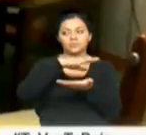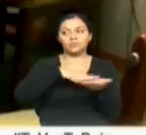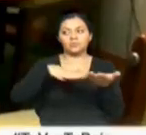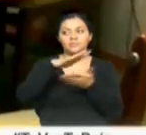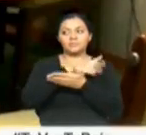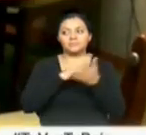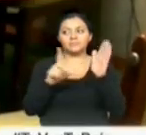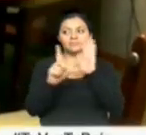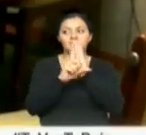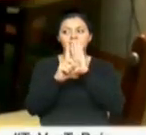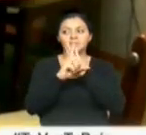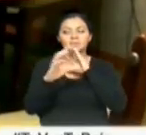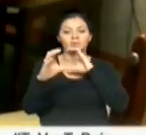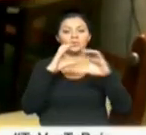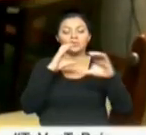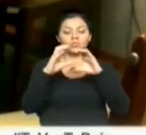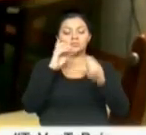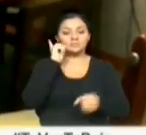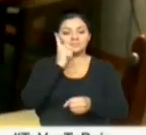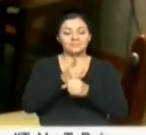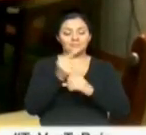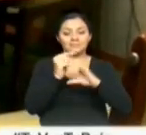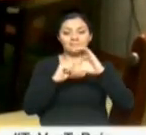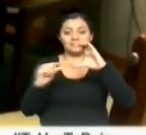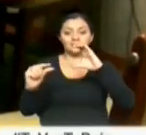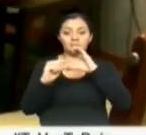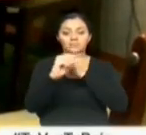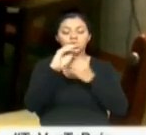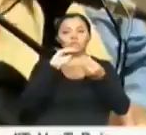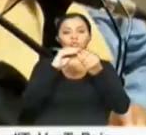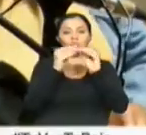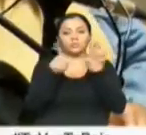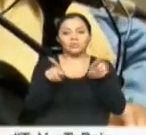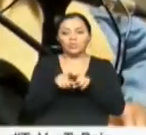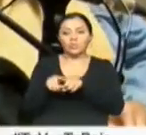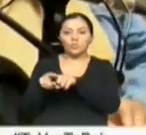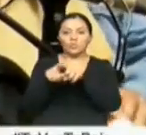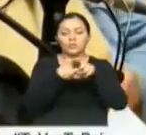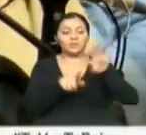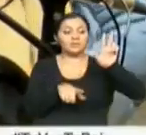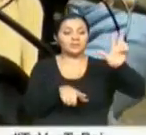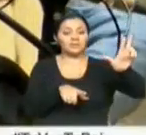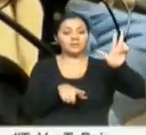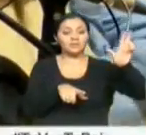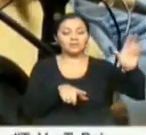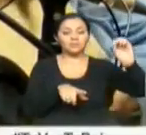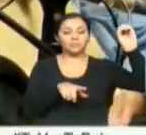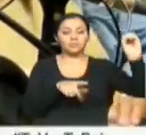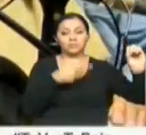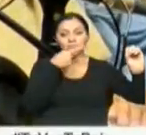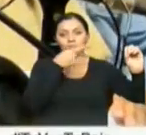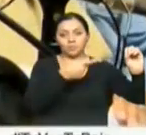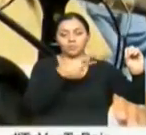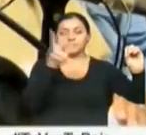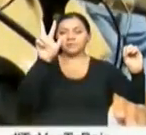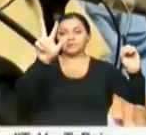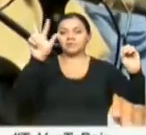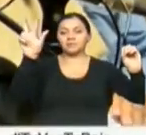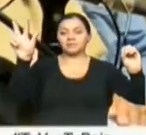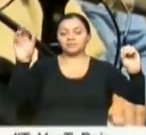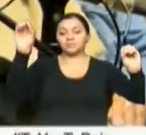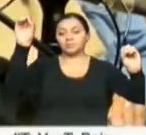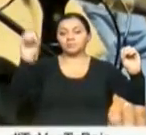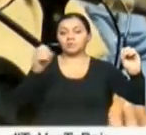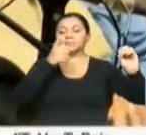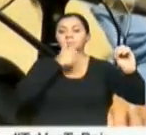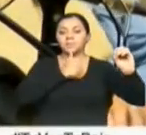Ley Orgánica de Comunicación ordena la redistribución de frecuencias en un 33% para los medios públicos, 33% para